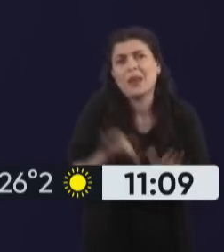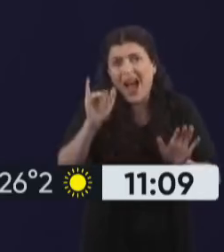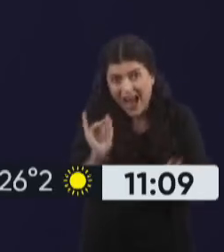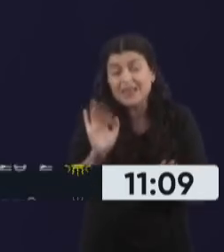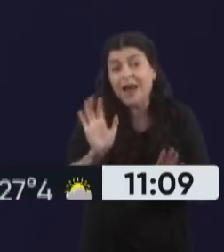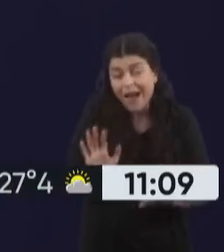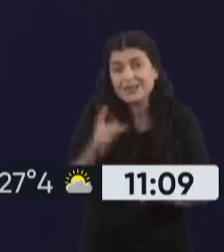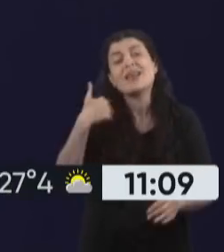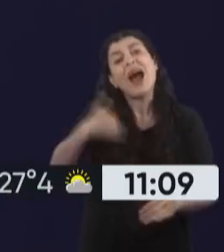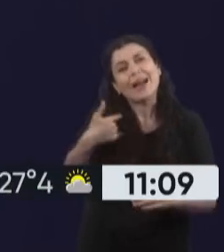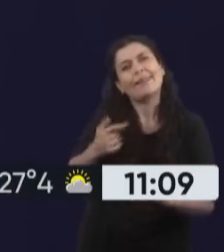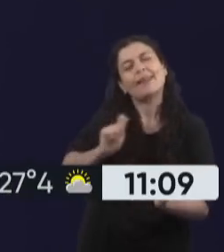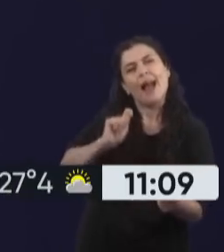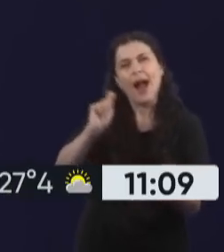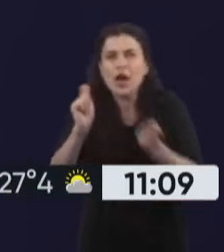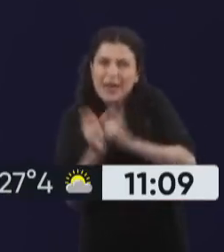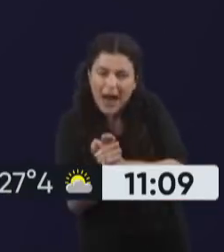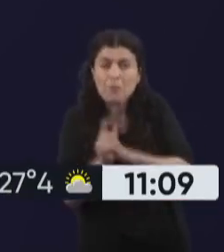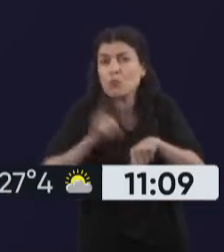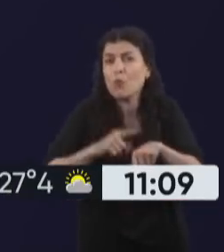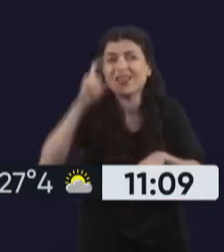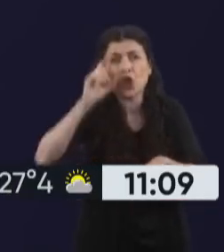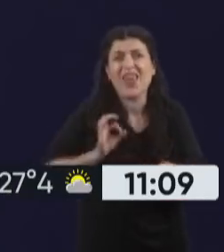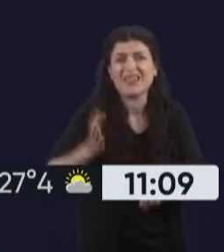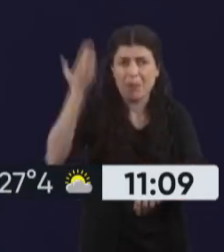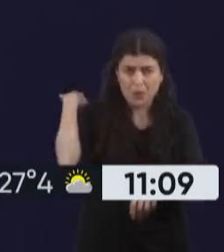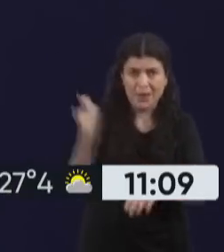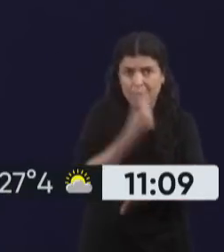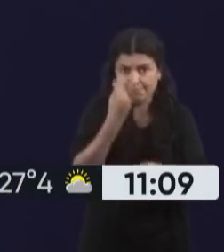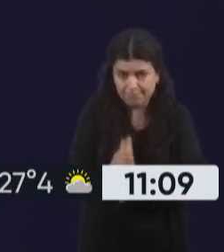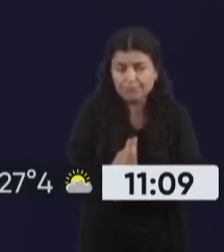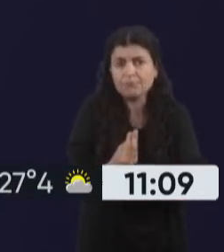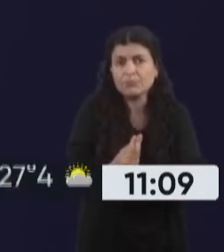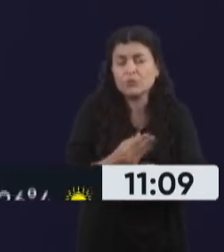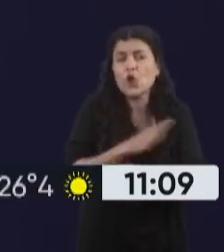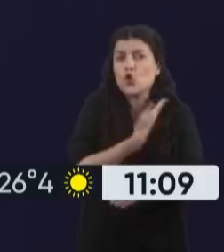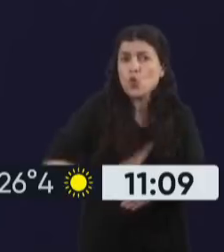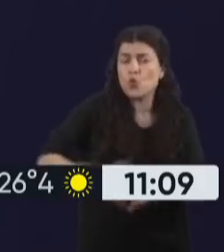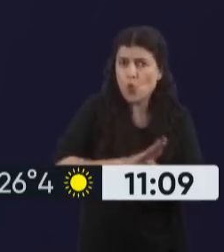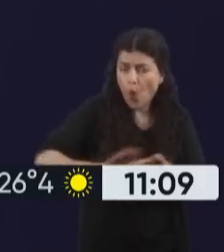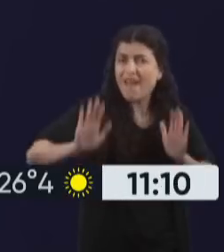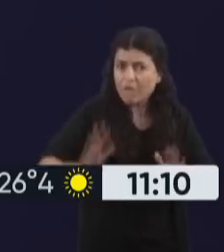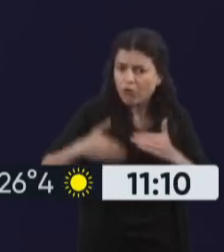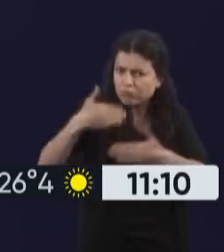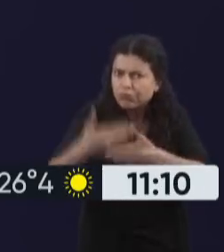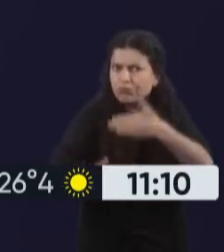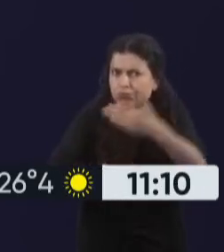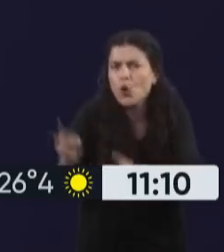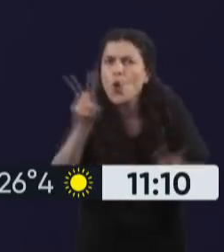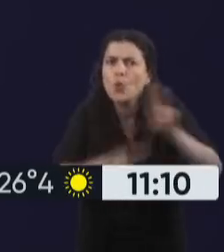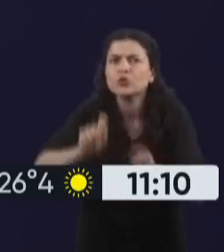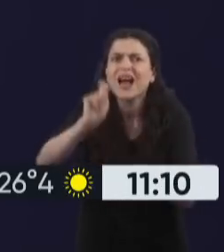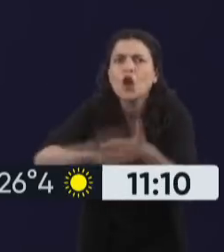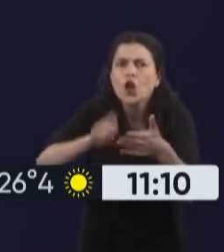este proceso de transformación profundo desde el 10 de diciembre, que encara reformas para hacer